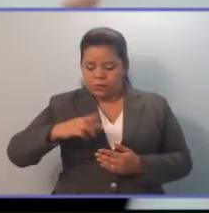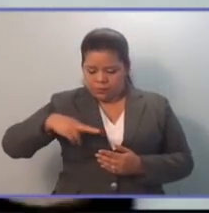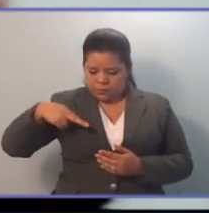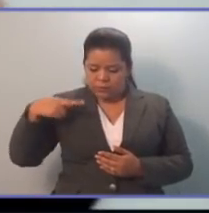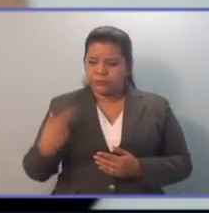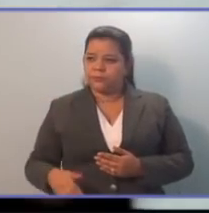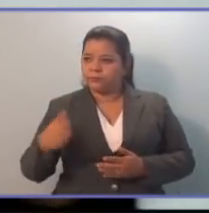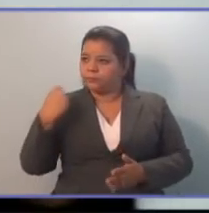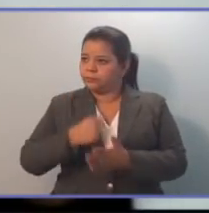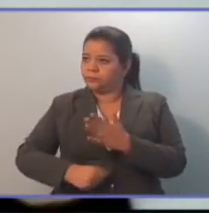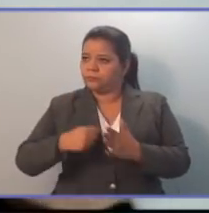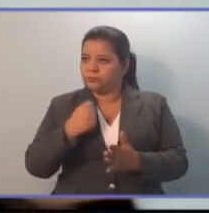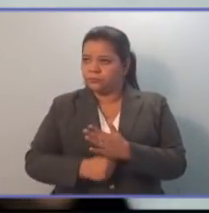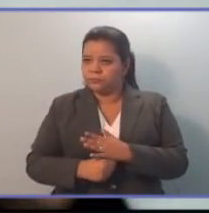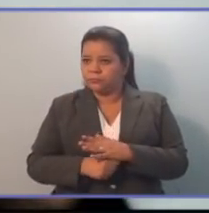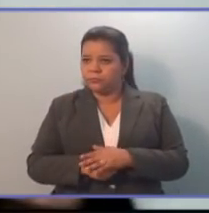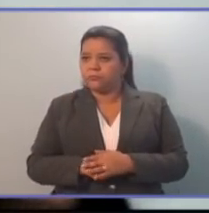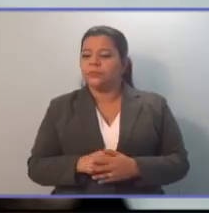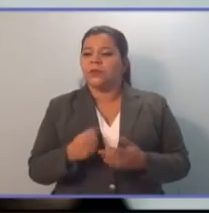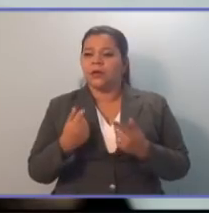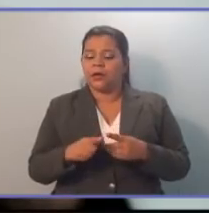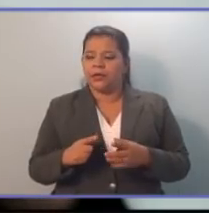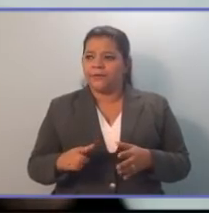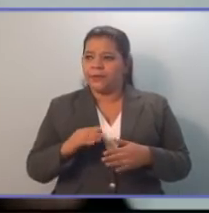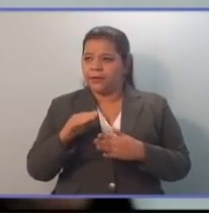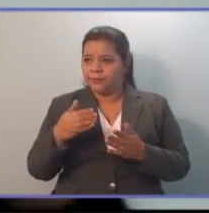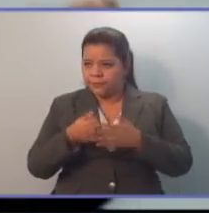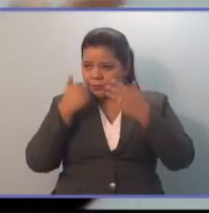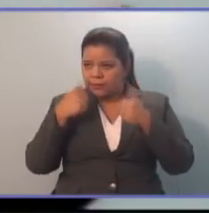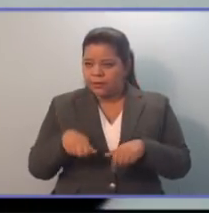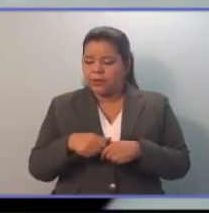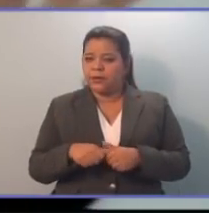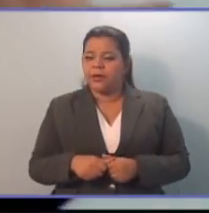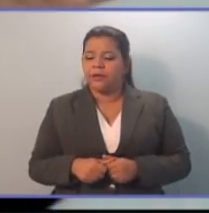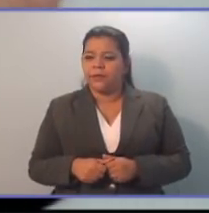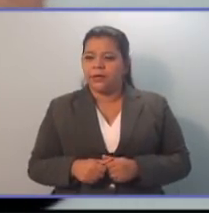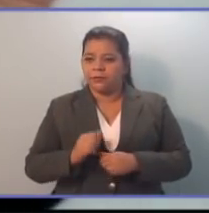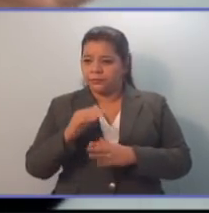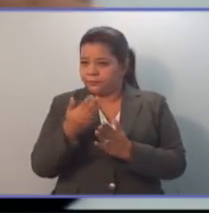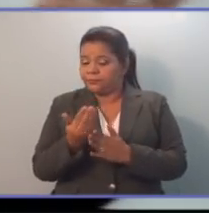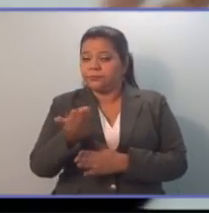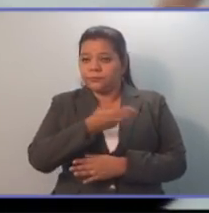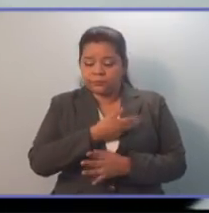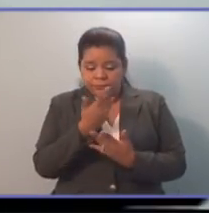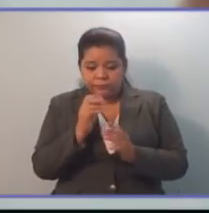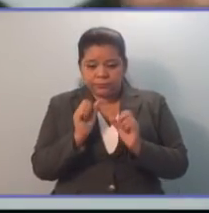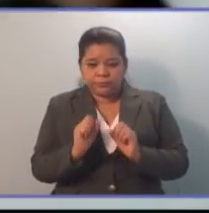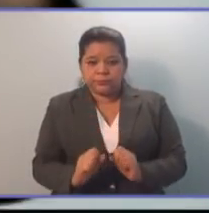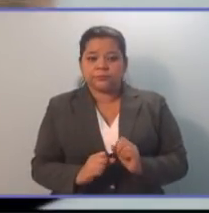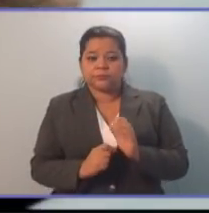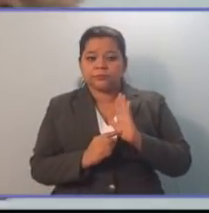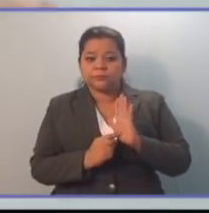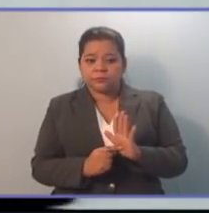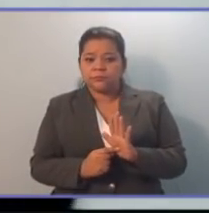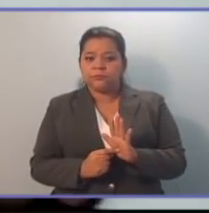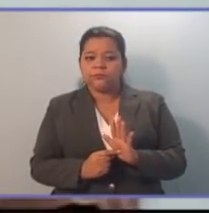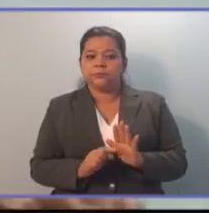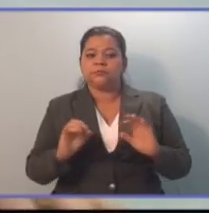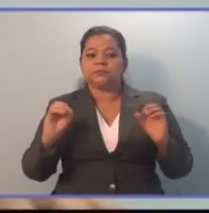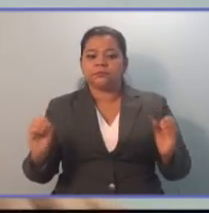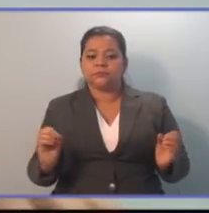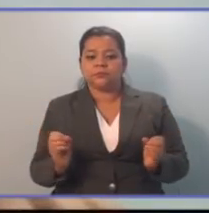esfuerzo, compromiso, jamás nos hubieran buscado para que insertáramos ese organismo